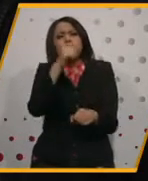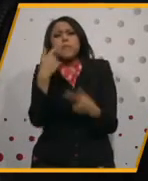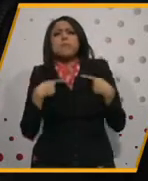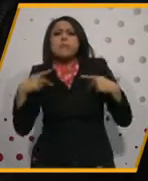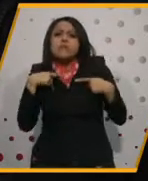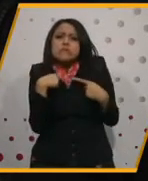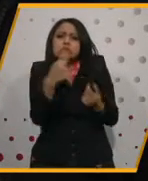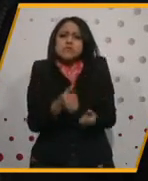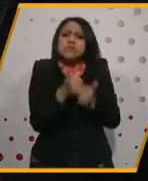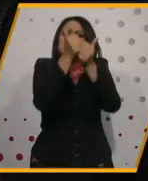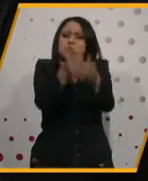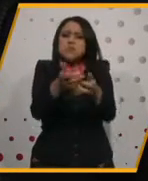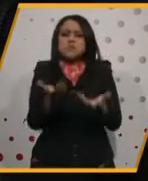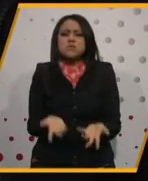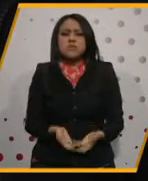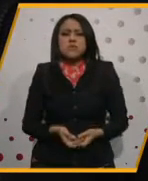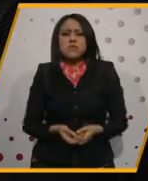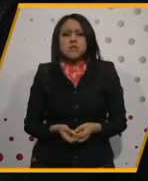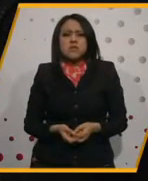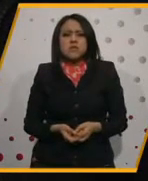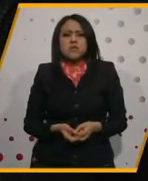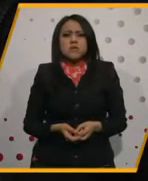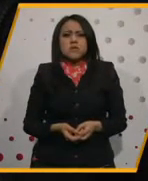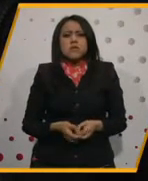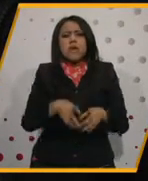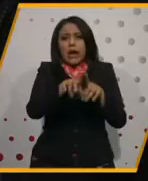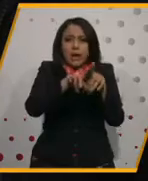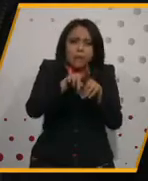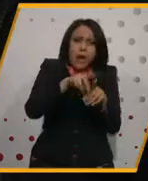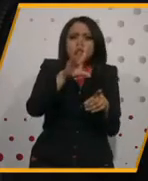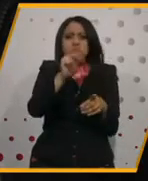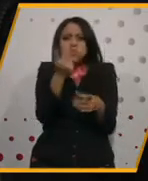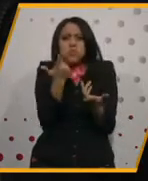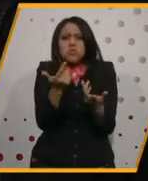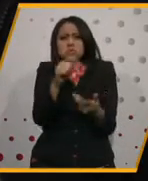señor con él? Ahora su hermano, que es el aval,